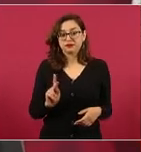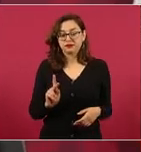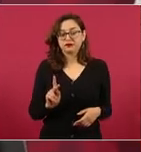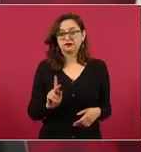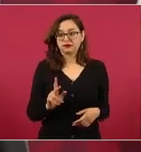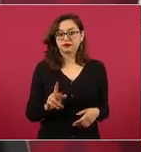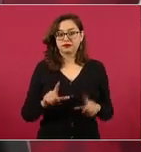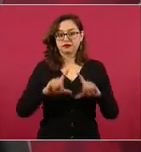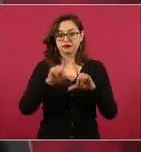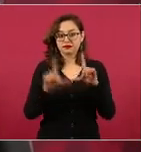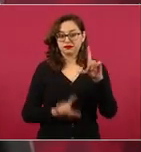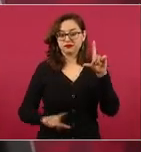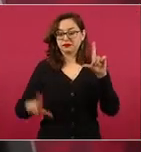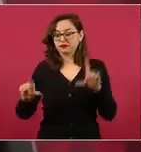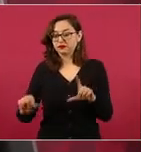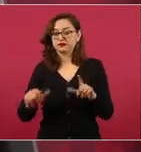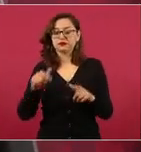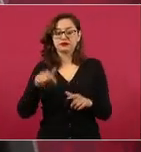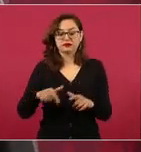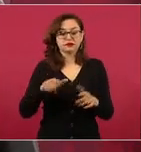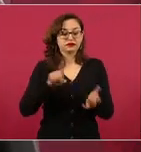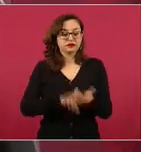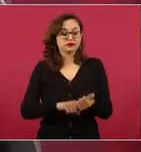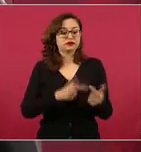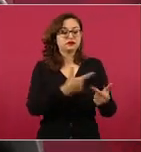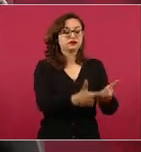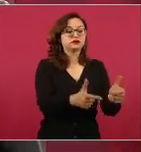independientemente de banderías partidistas,